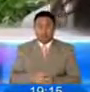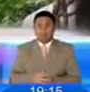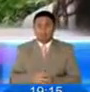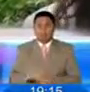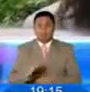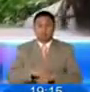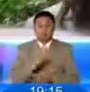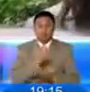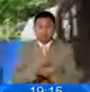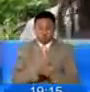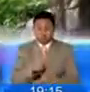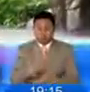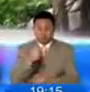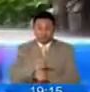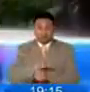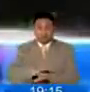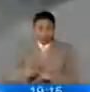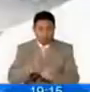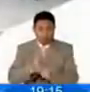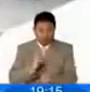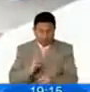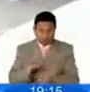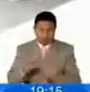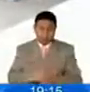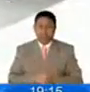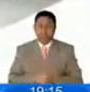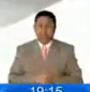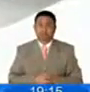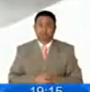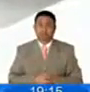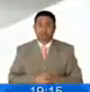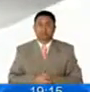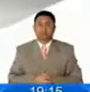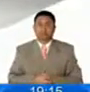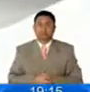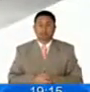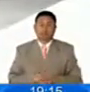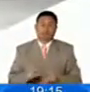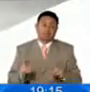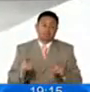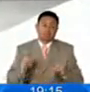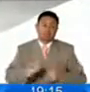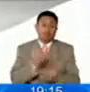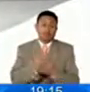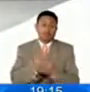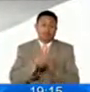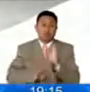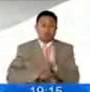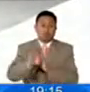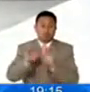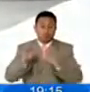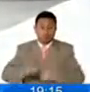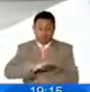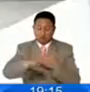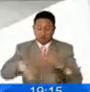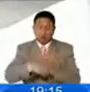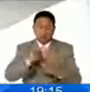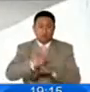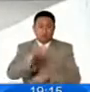baja de la economía que hemos tenido últimamente. Bueno, realmente que la economía mejore, que haya posibilidades para todos